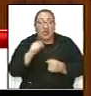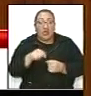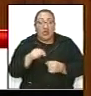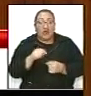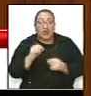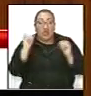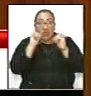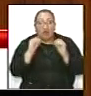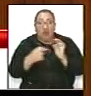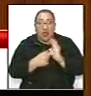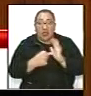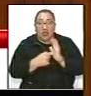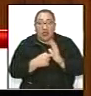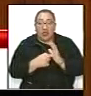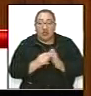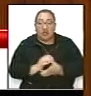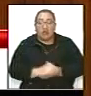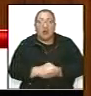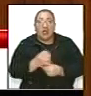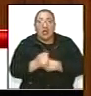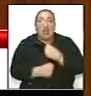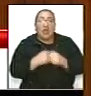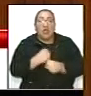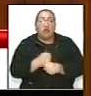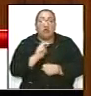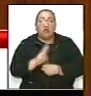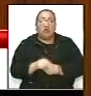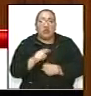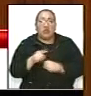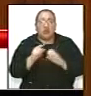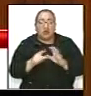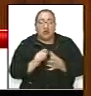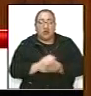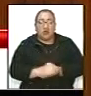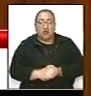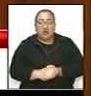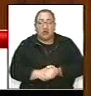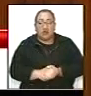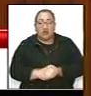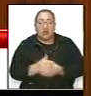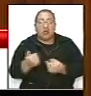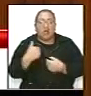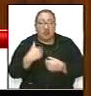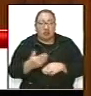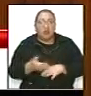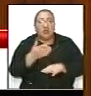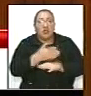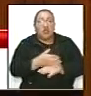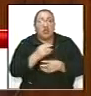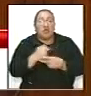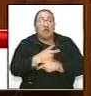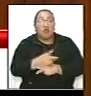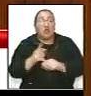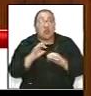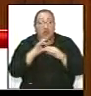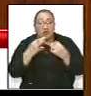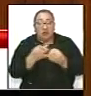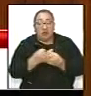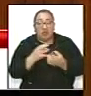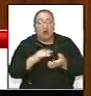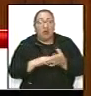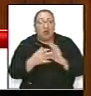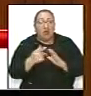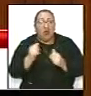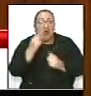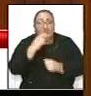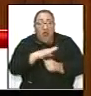esta gráfica, el año 2017 tuvimos en violencia familiar